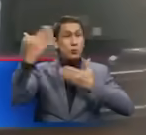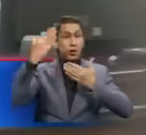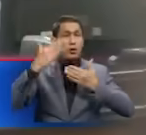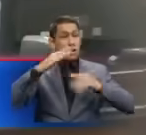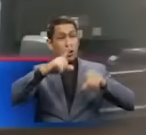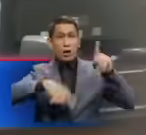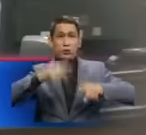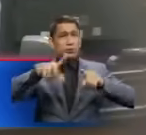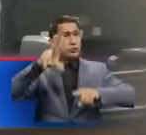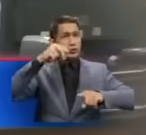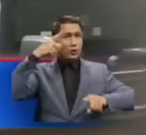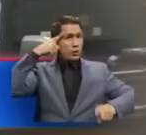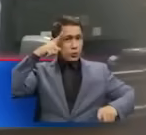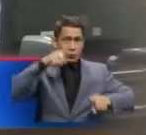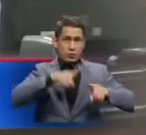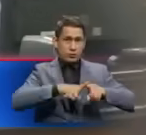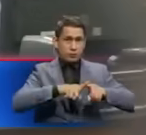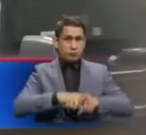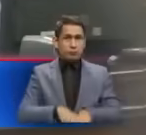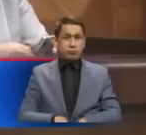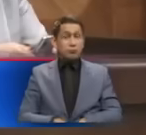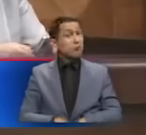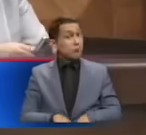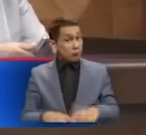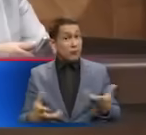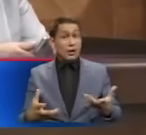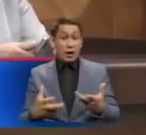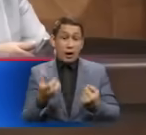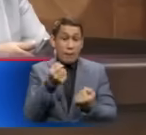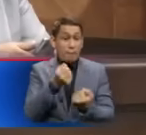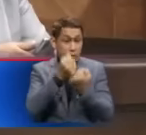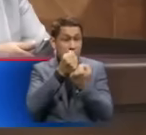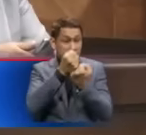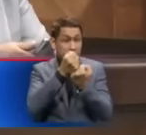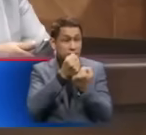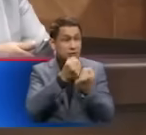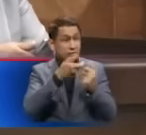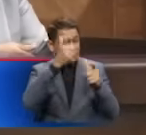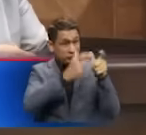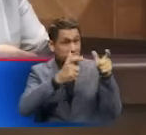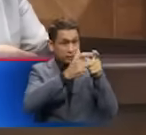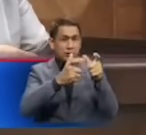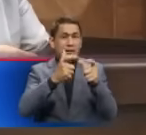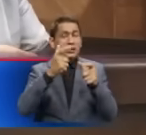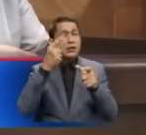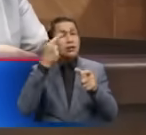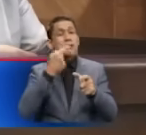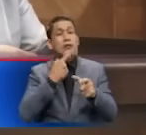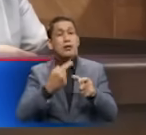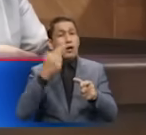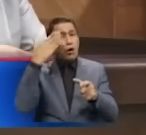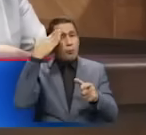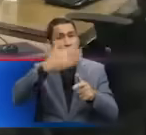algunos asambleístas que dijeron que hay intereses políticos detrás de esa negativa.